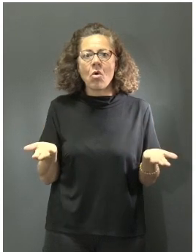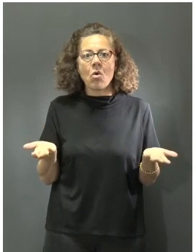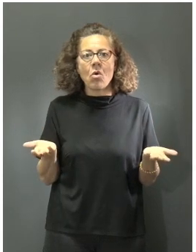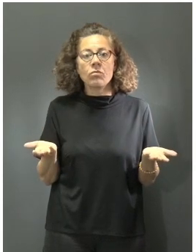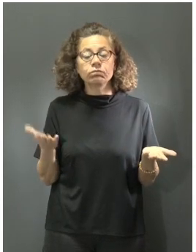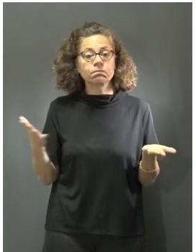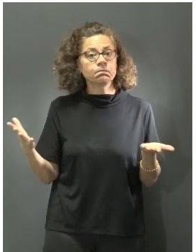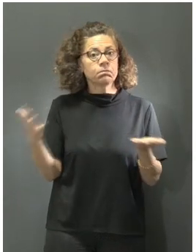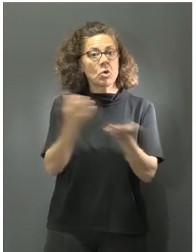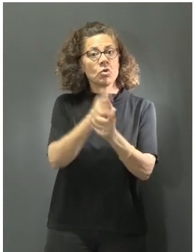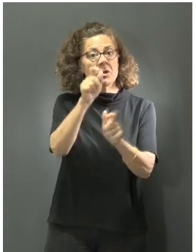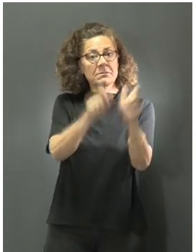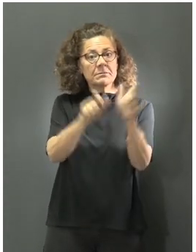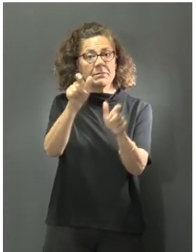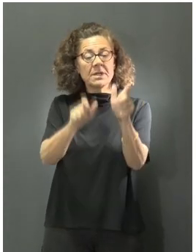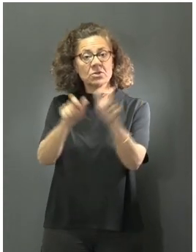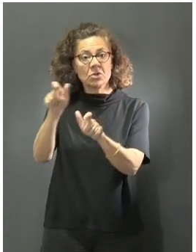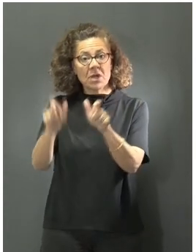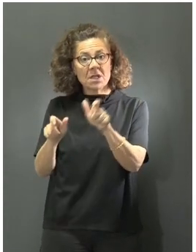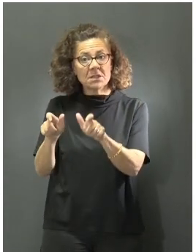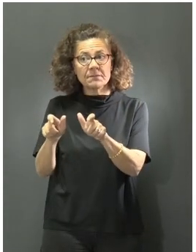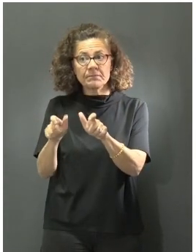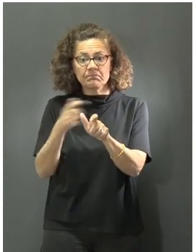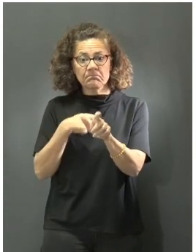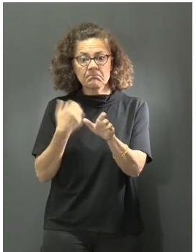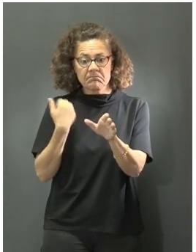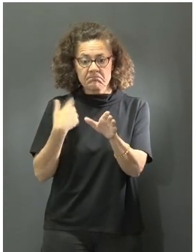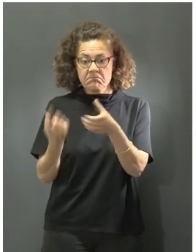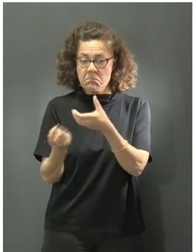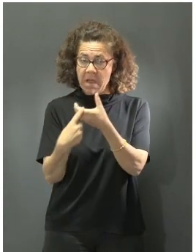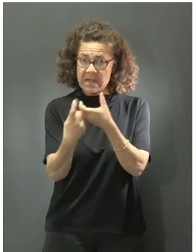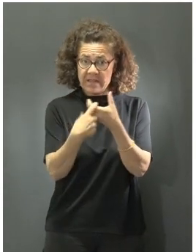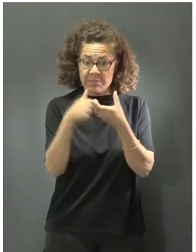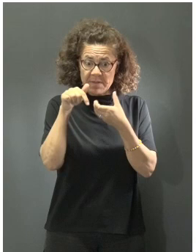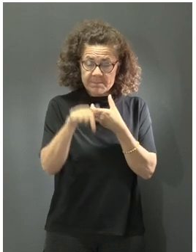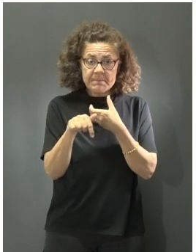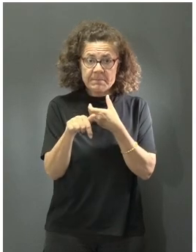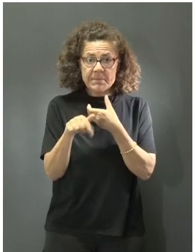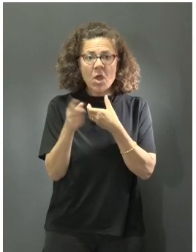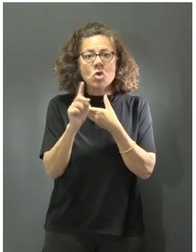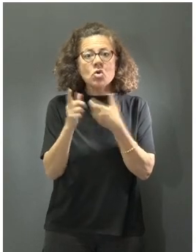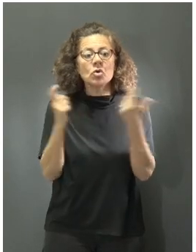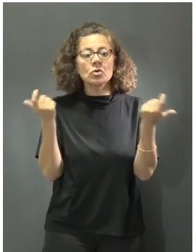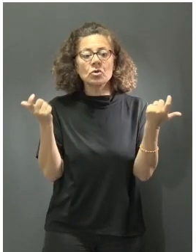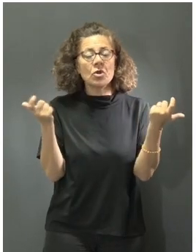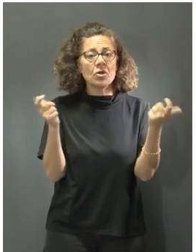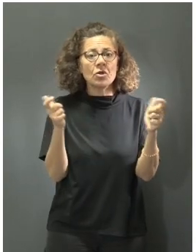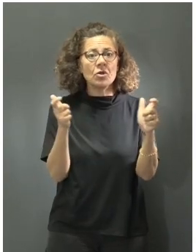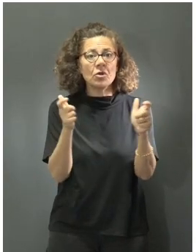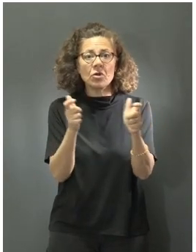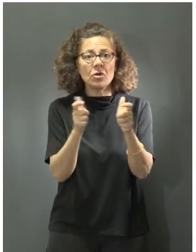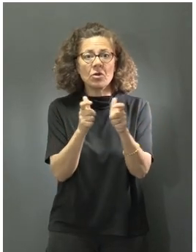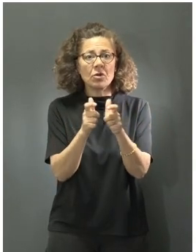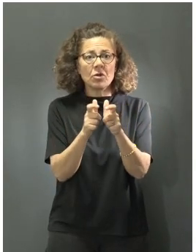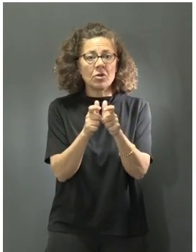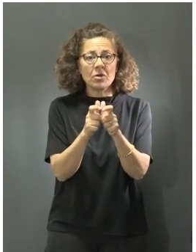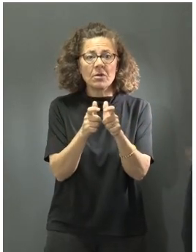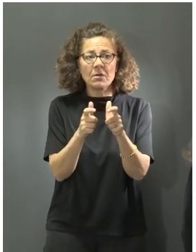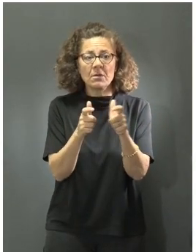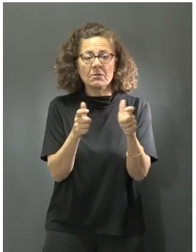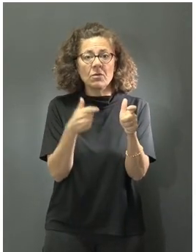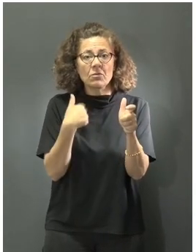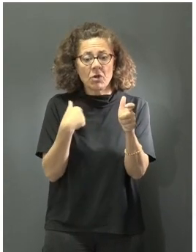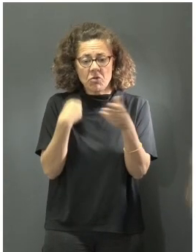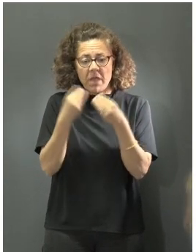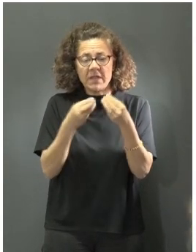Sí. Todas las personas que participan en esto, ¿no? Que no es reducirlo que creo que a veces se hace así, ¿no?